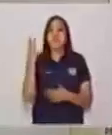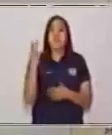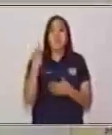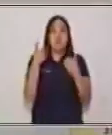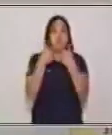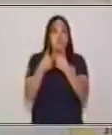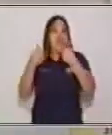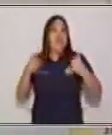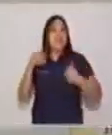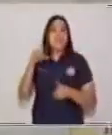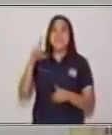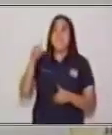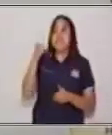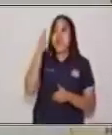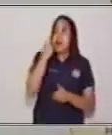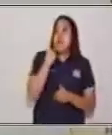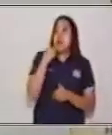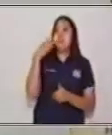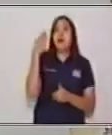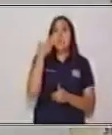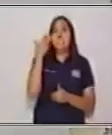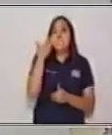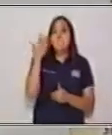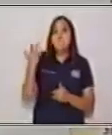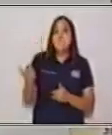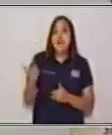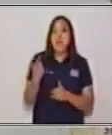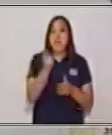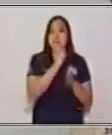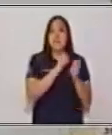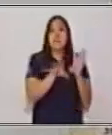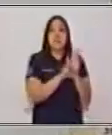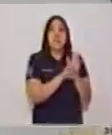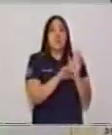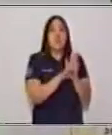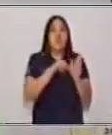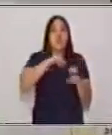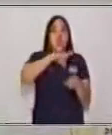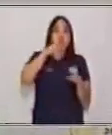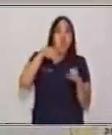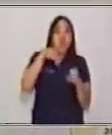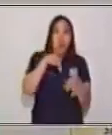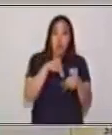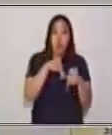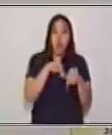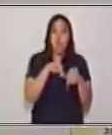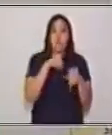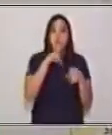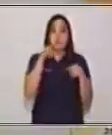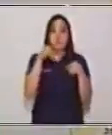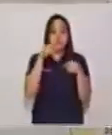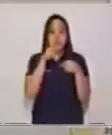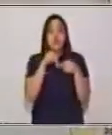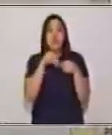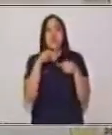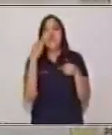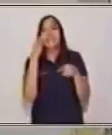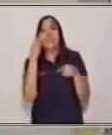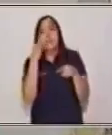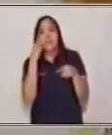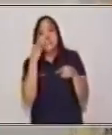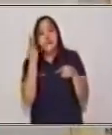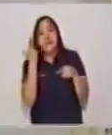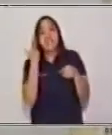dividir las madres y vamos a colocar que existe un núcleo. Y el núcleo va a ser madres y las va a